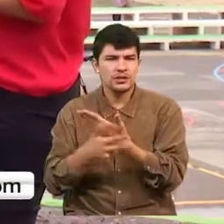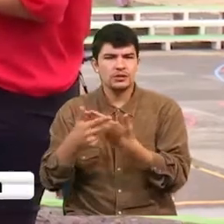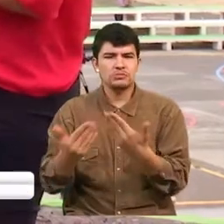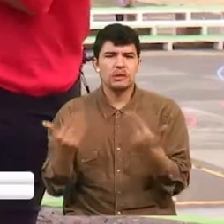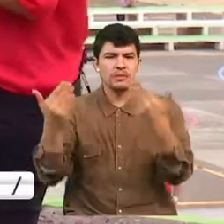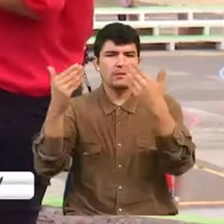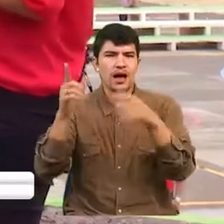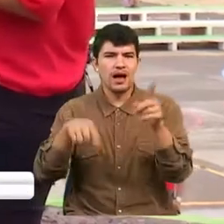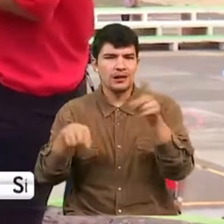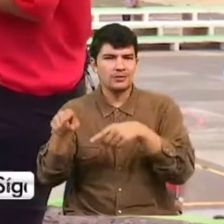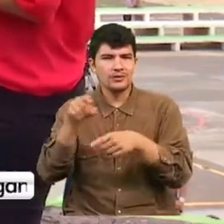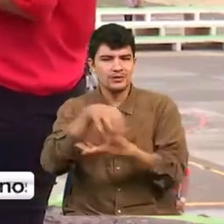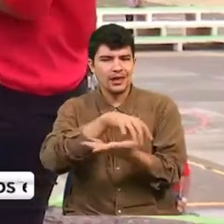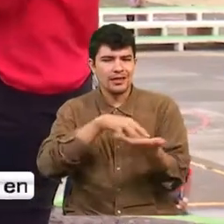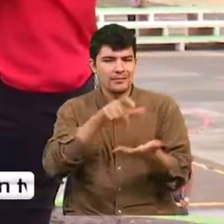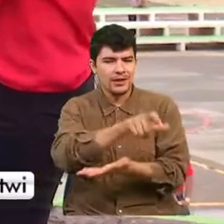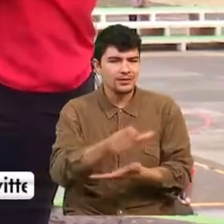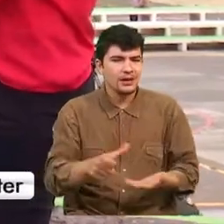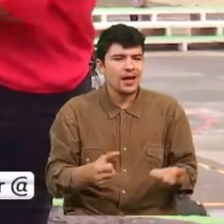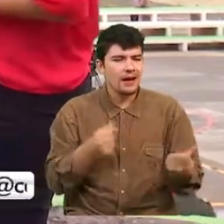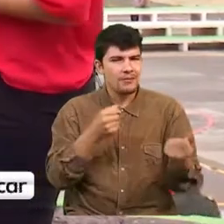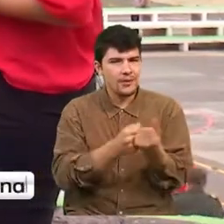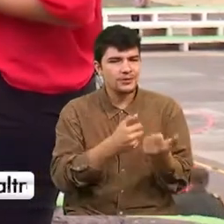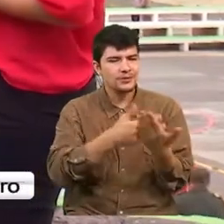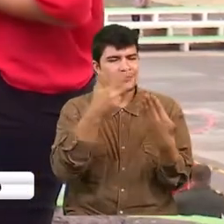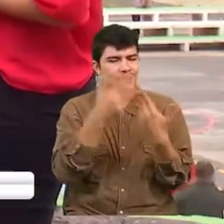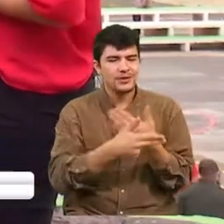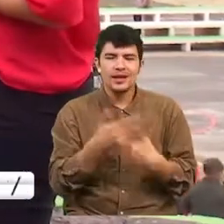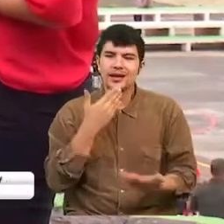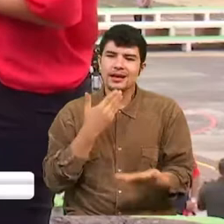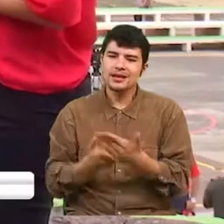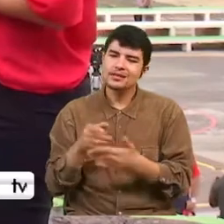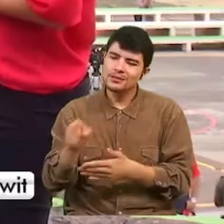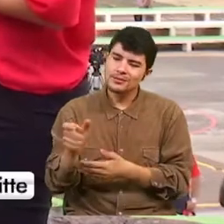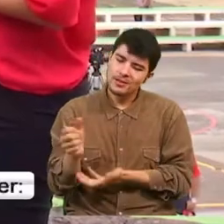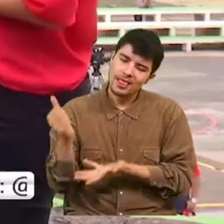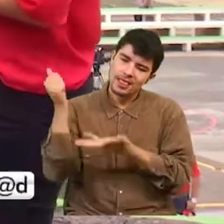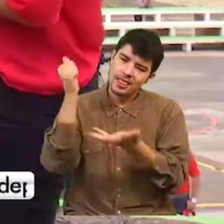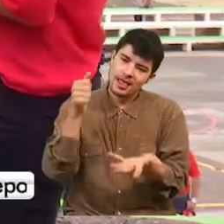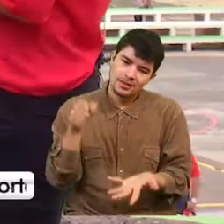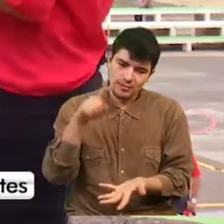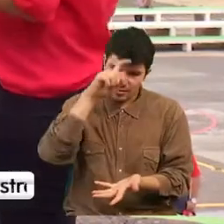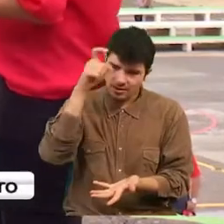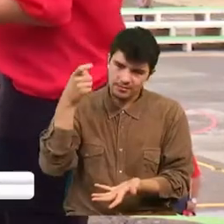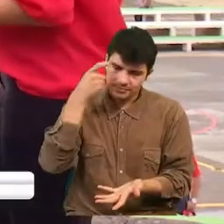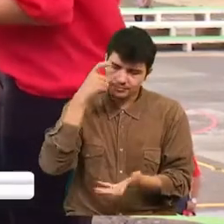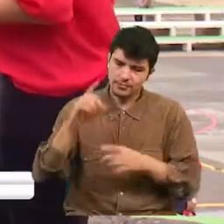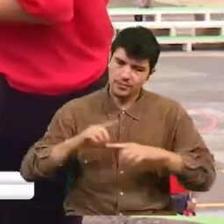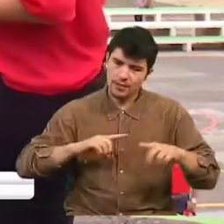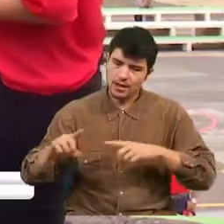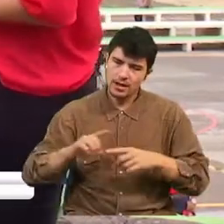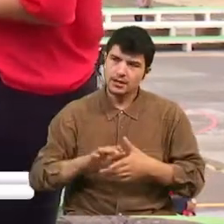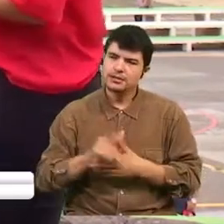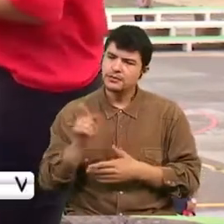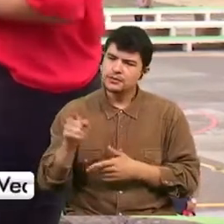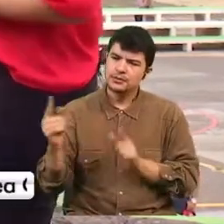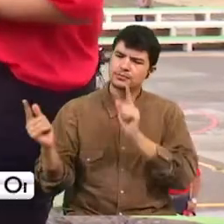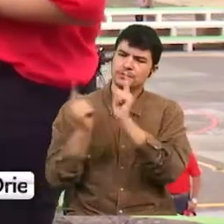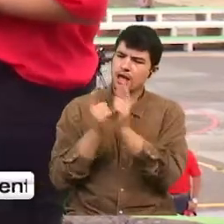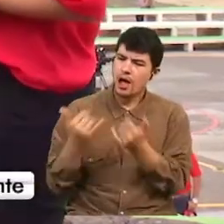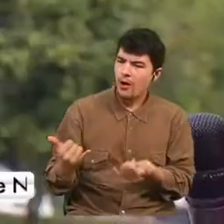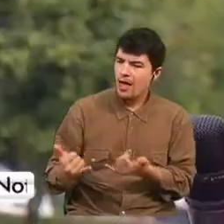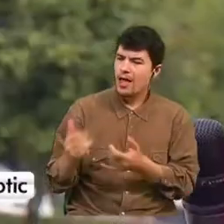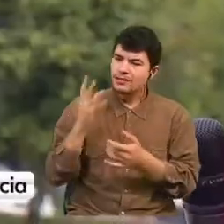muchos santandereanos y verlos hechos realidad gracias a los aportes que hace la administración departamental. ¿Qué se ha encontrado usted, gobernador, en esta